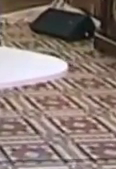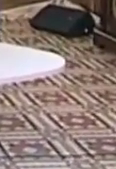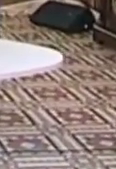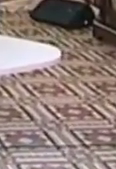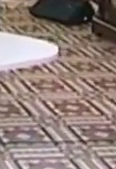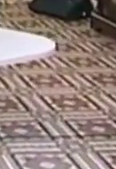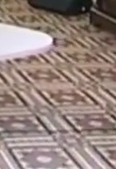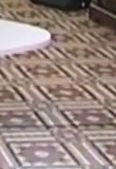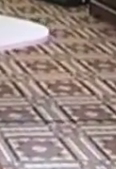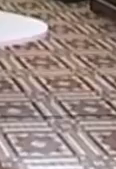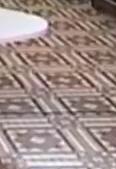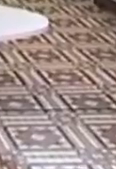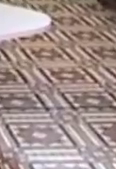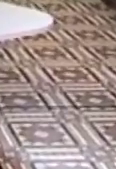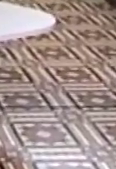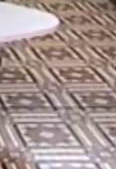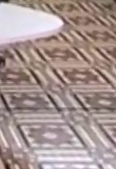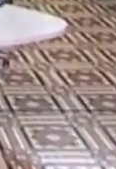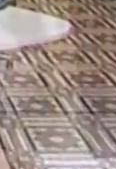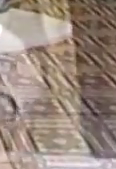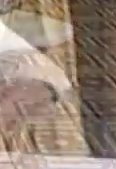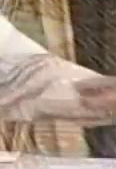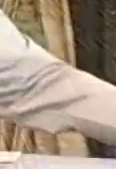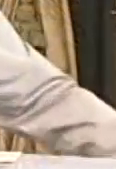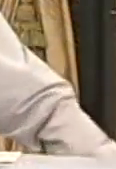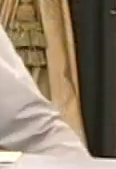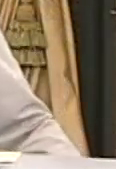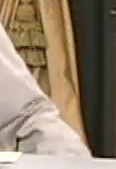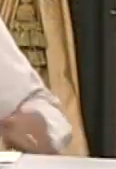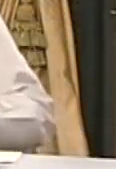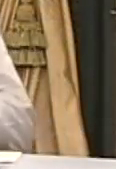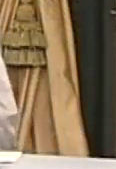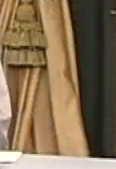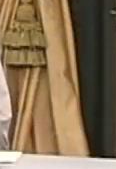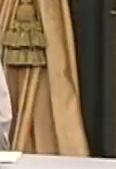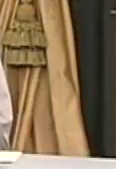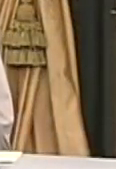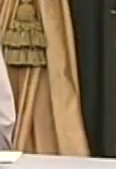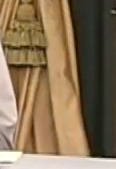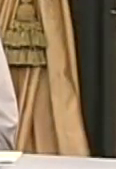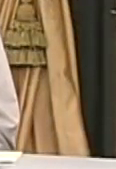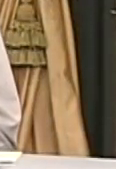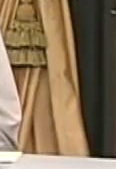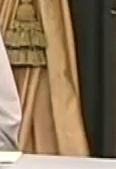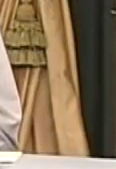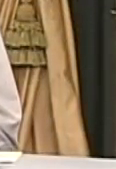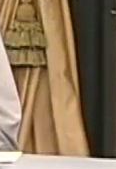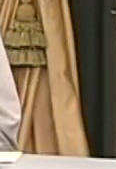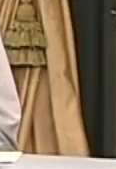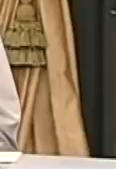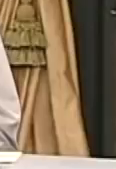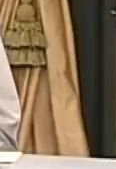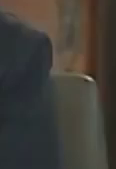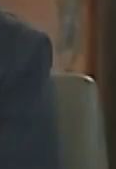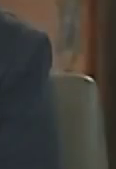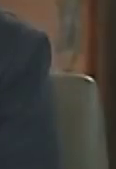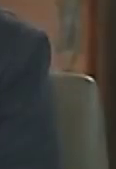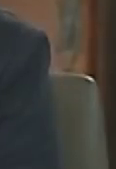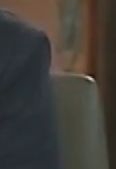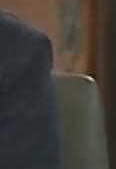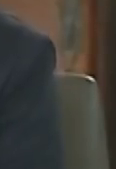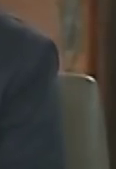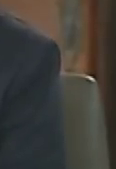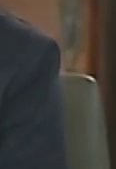Presidencial, la Casa del Pueblo, desde Miraflores. Aquí tenemos a nuestra vicepresidenta ejecutiva, querida